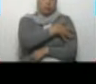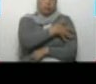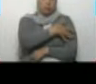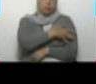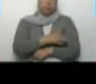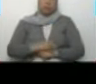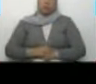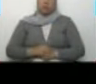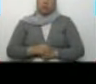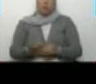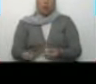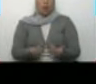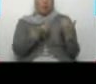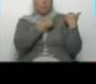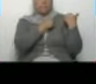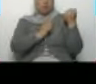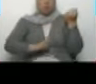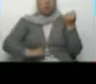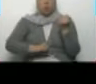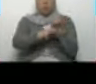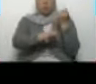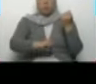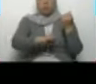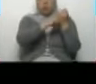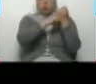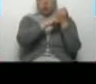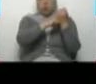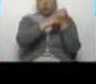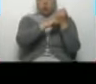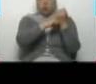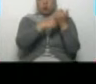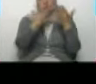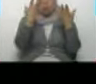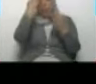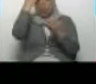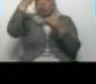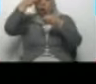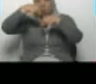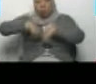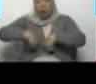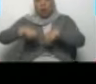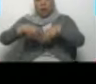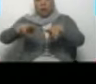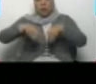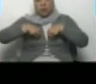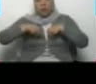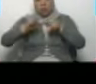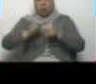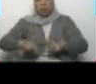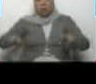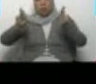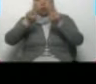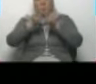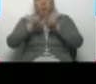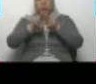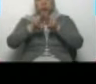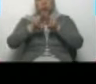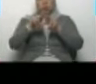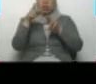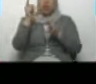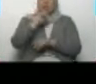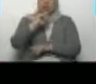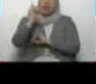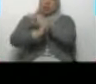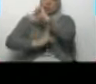El respaldo absoluto a los acuerdos tomados, y que son obligación